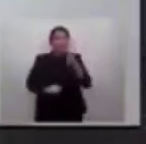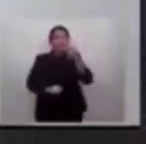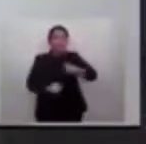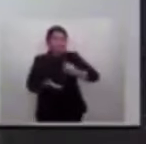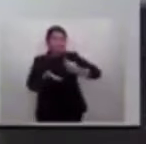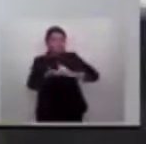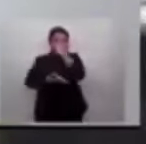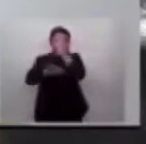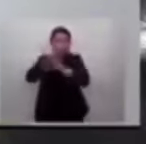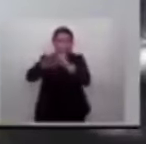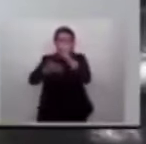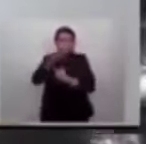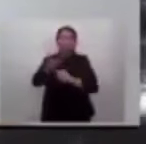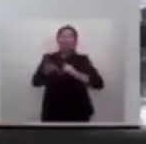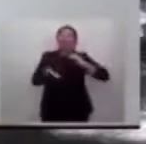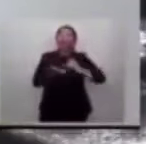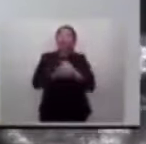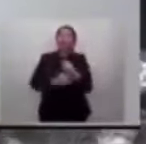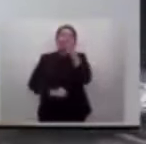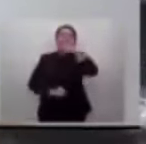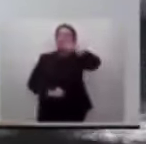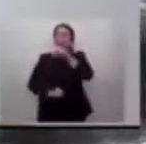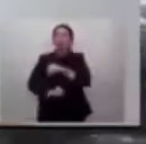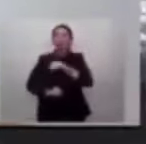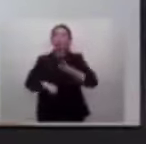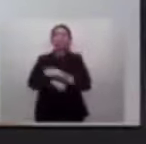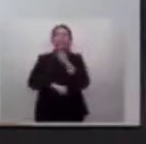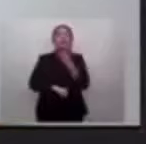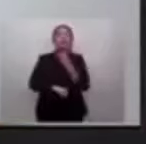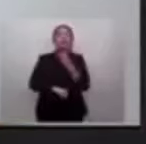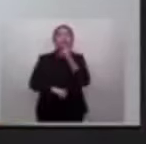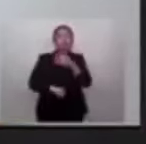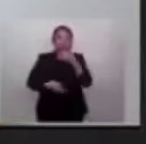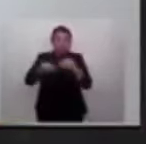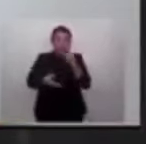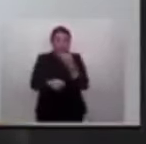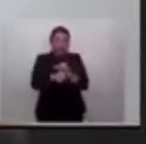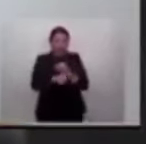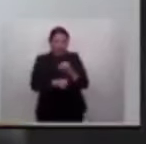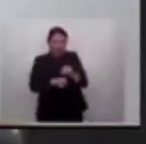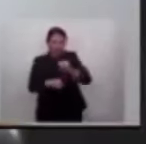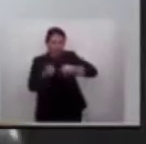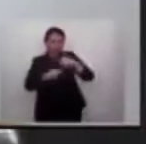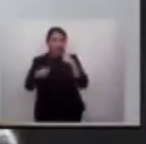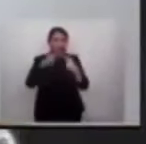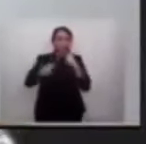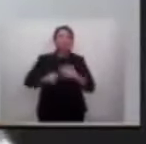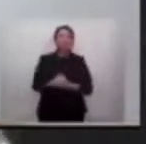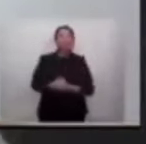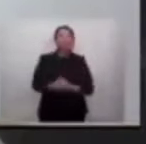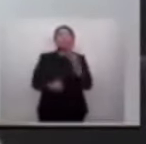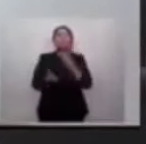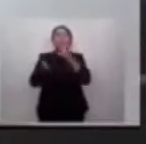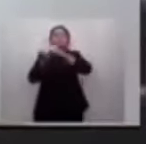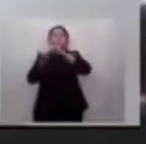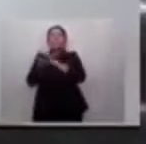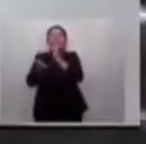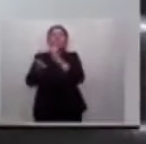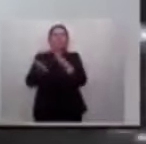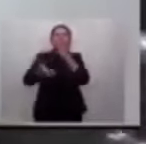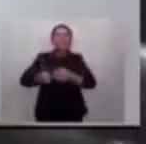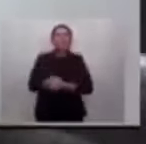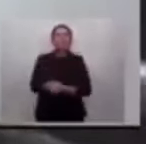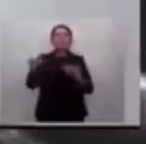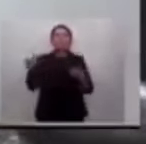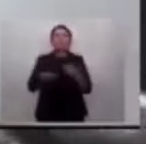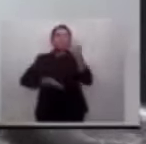recuento y dicha orden se volvió a impugnar ante esta sala y es justamente el juicio que nos ocupa en esa impugnación se alegan entre otras cuestiones que no